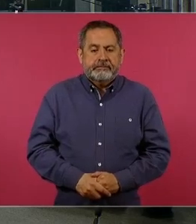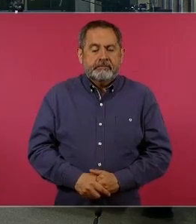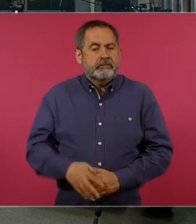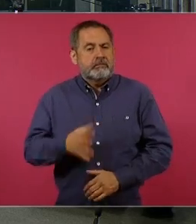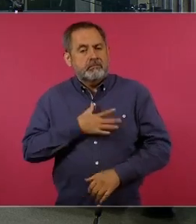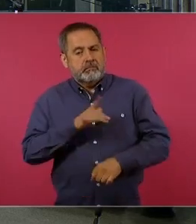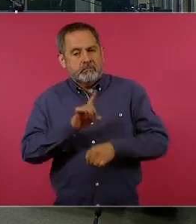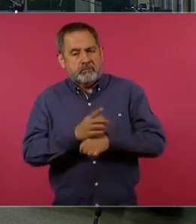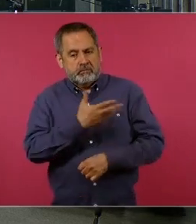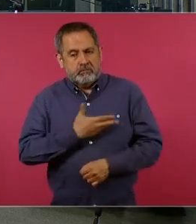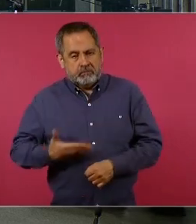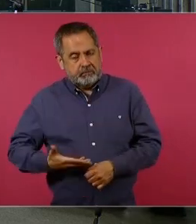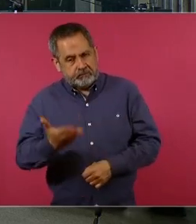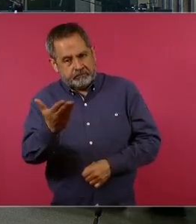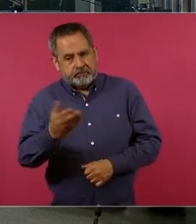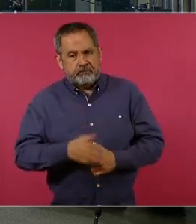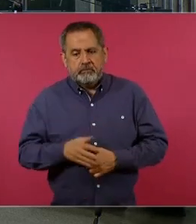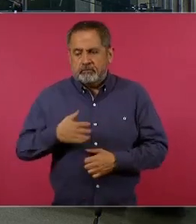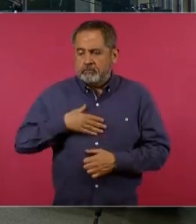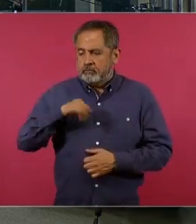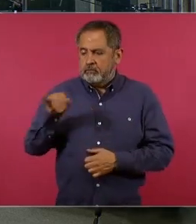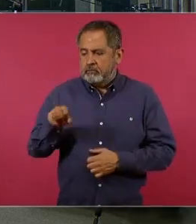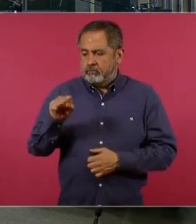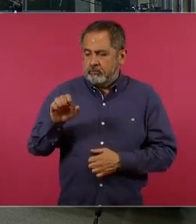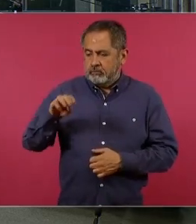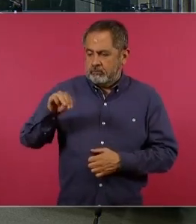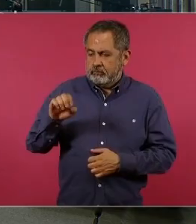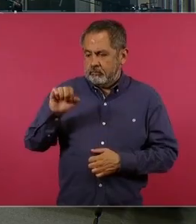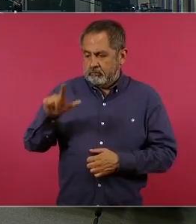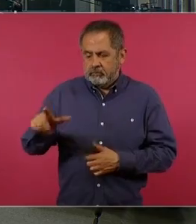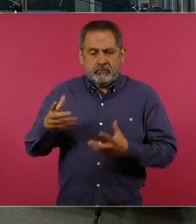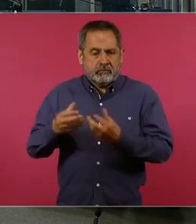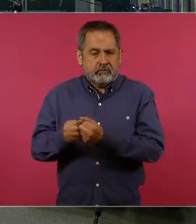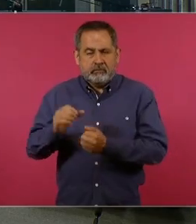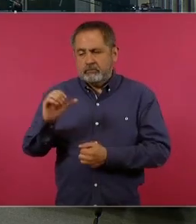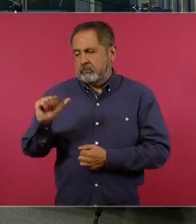Buenos días, presidente. José Manuel Fuentes, de Capital 21.